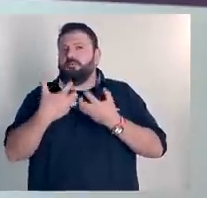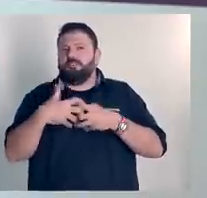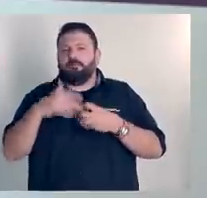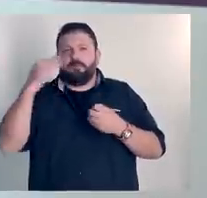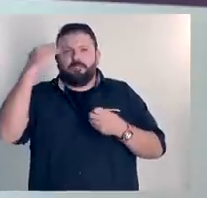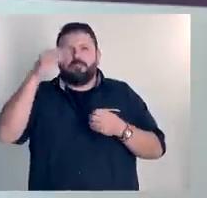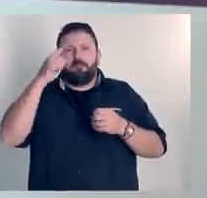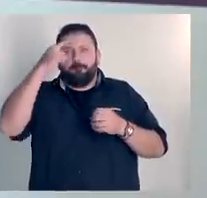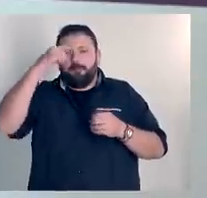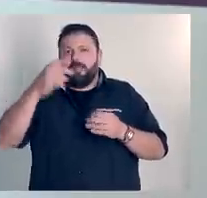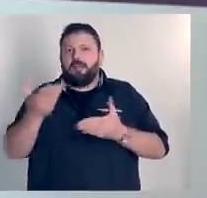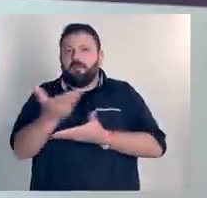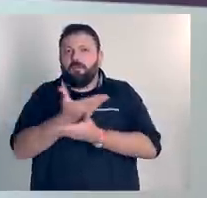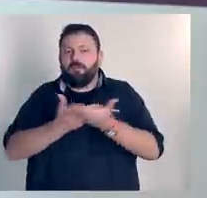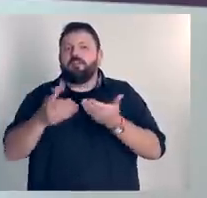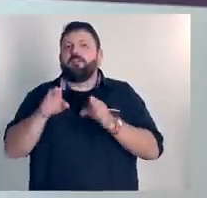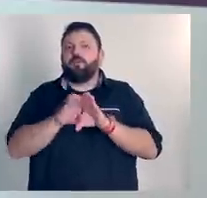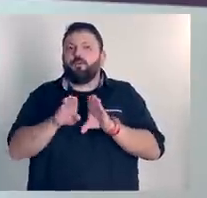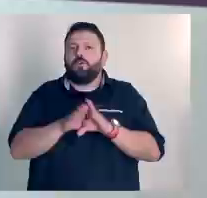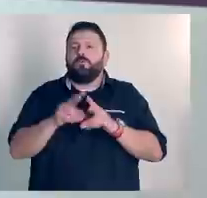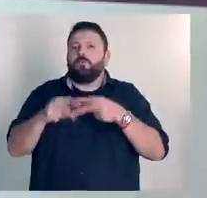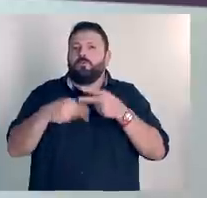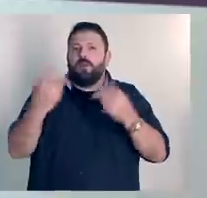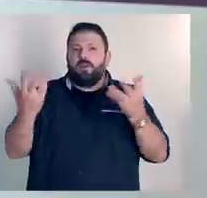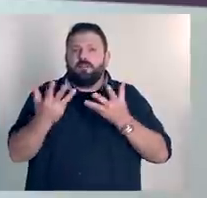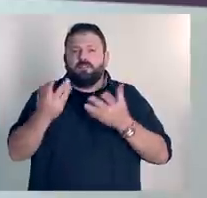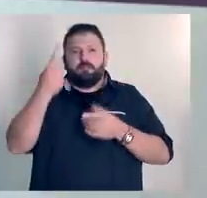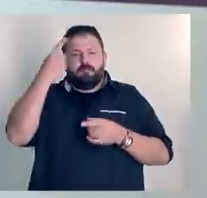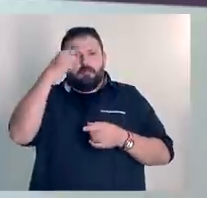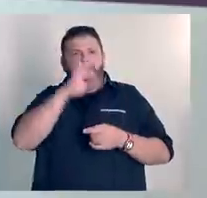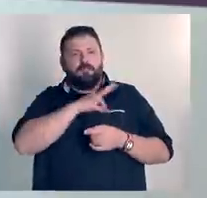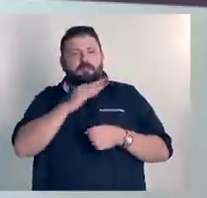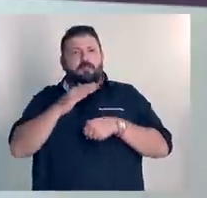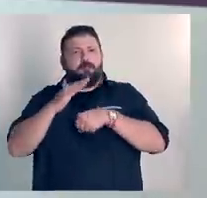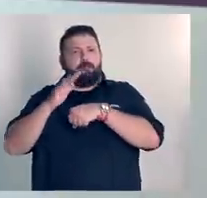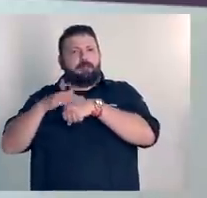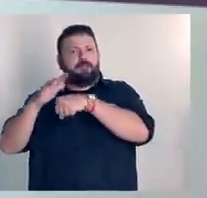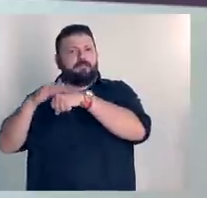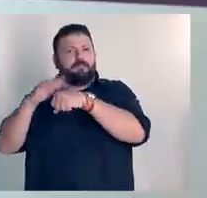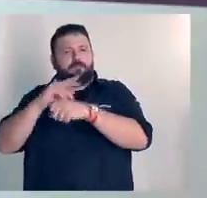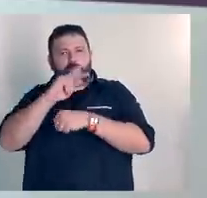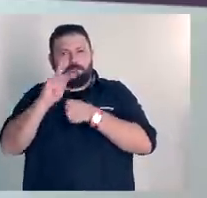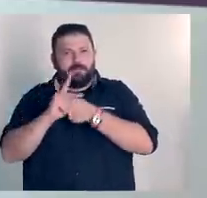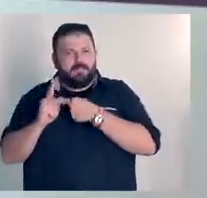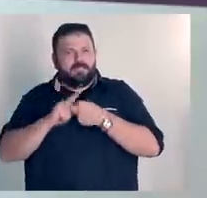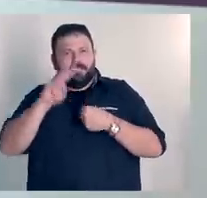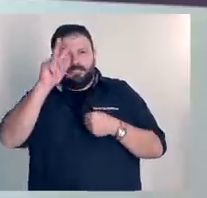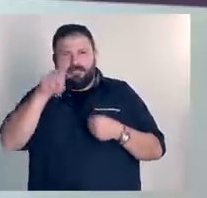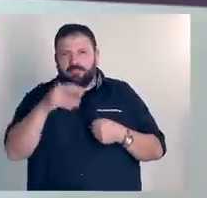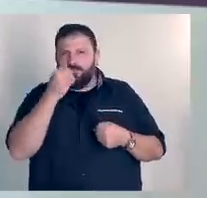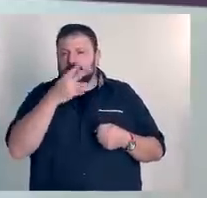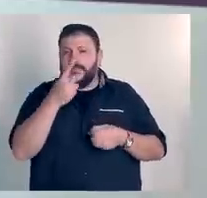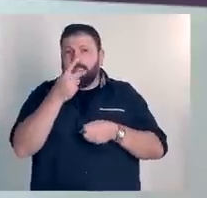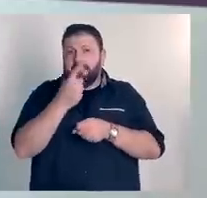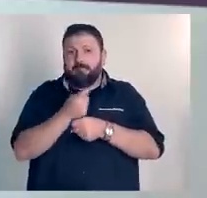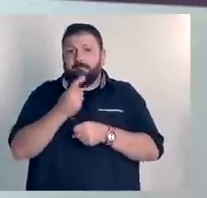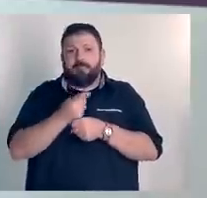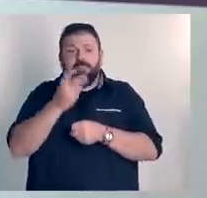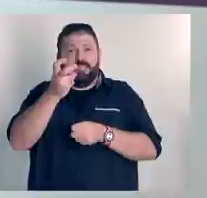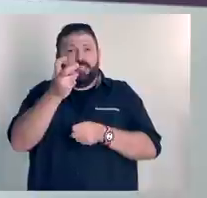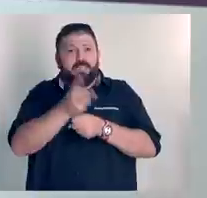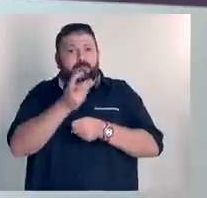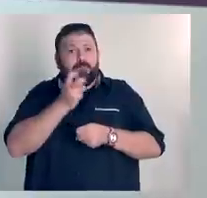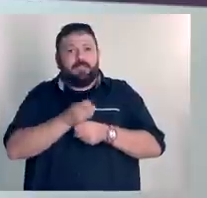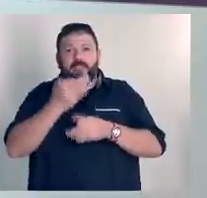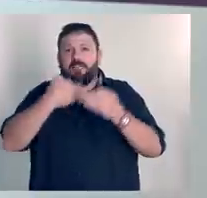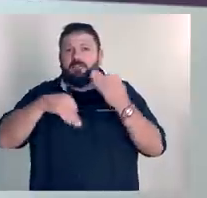cómo lo están logrando y cómo van a seguir conquistando más países con una línea increíble. Y bueno, pues aquí está la primer parte, esta invitación a